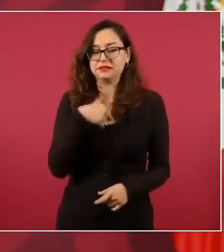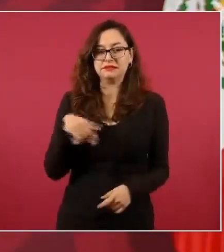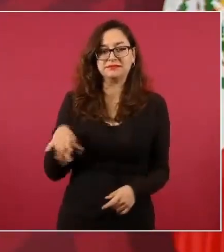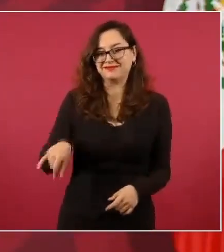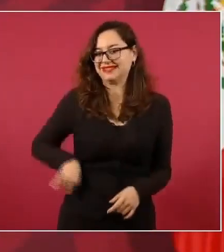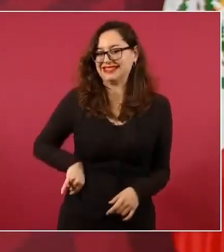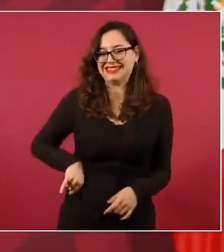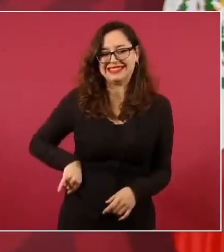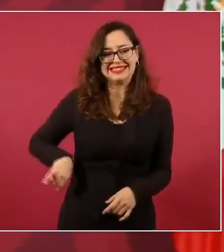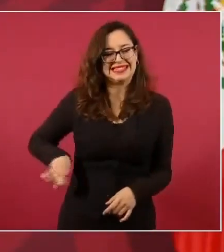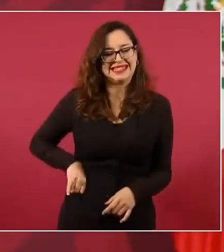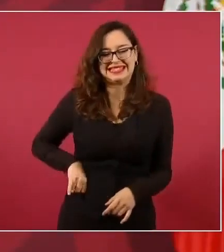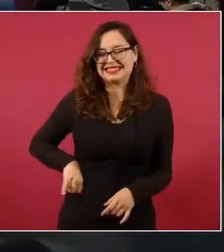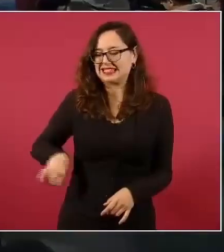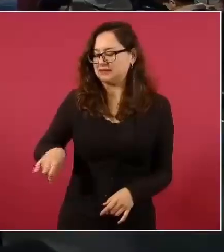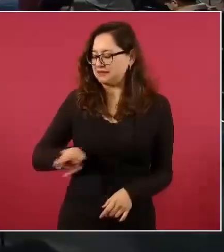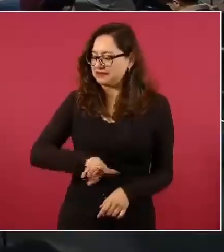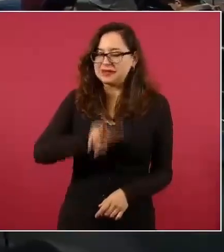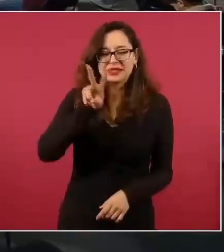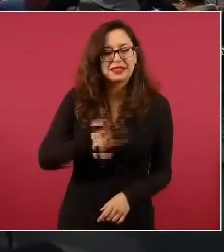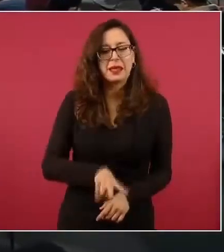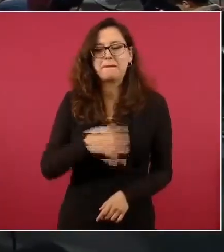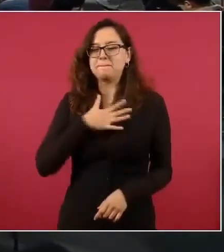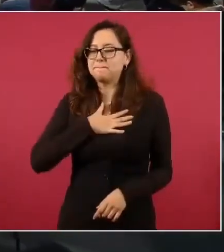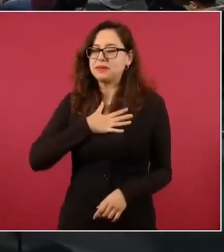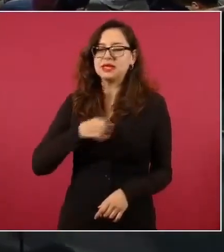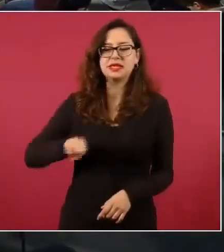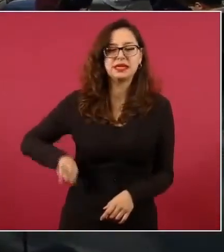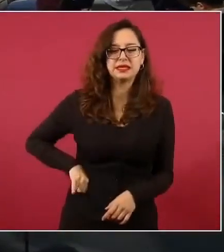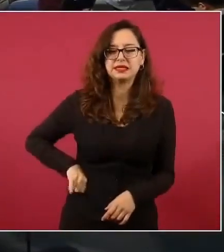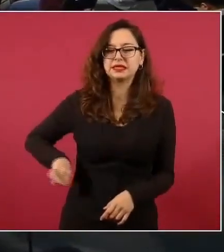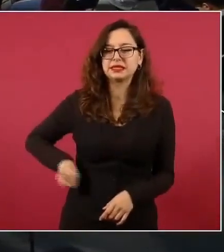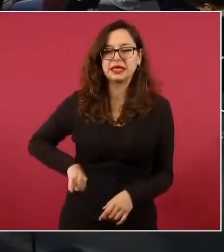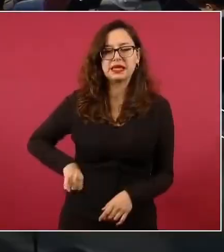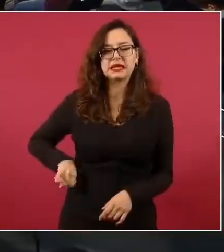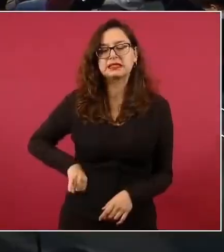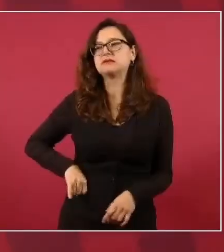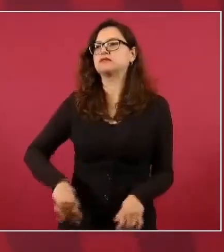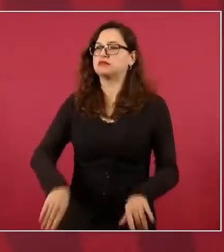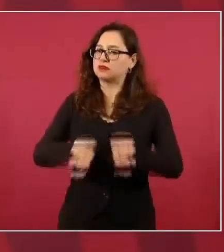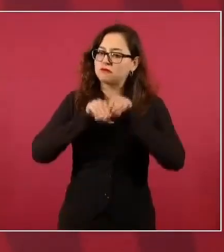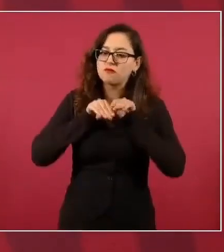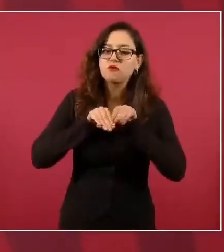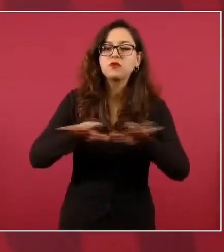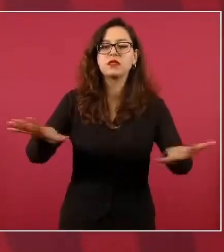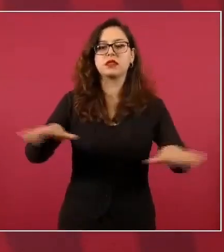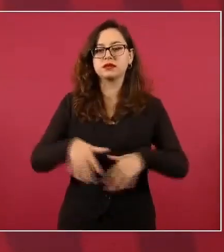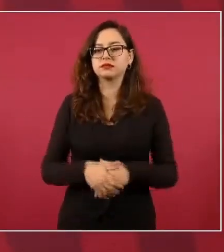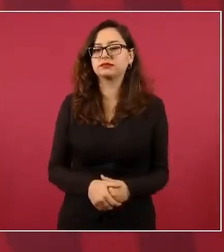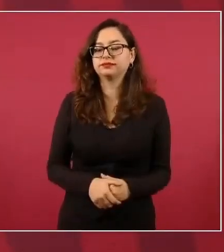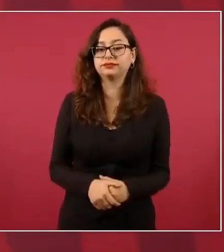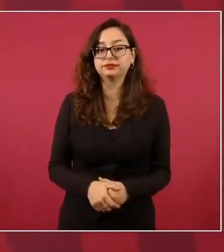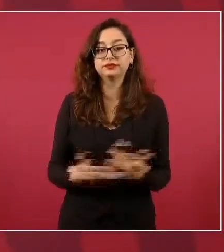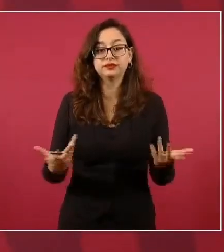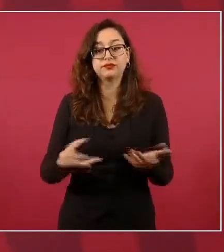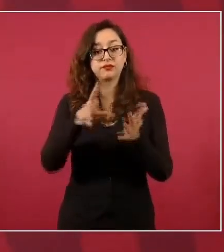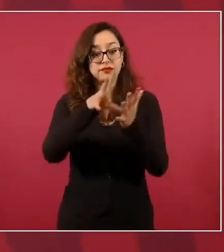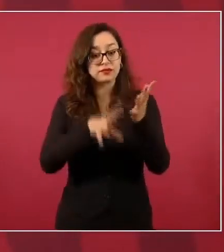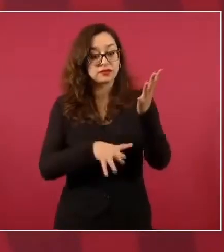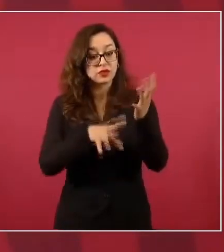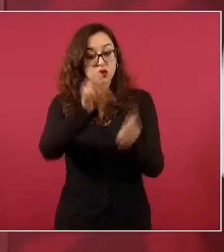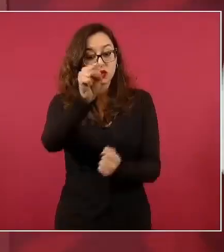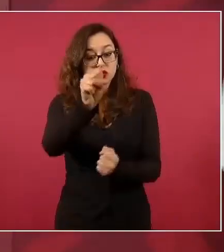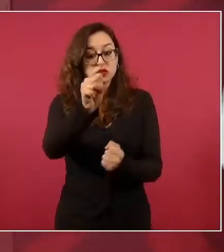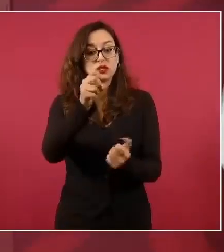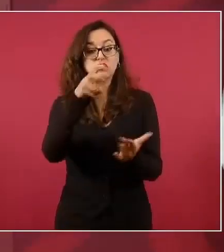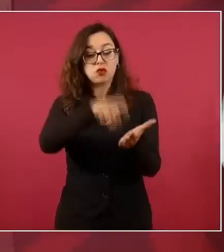el que la gente sepa que para reformar la Constitución no se requiere